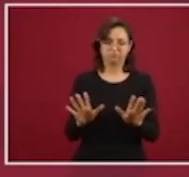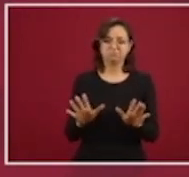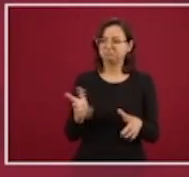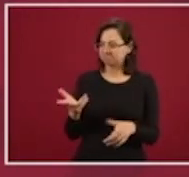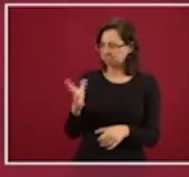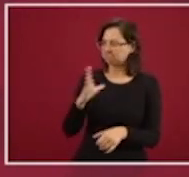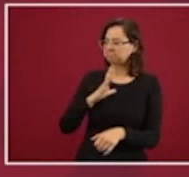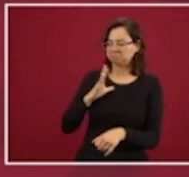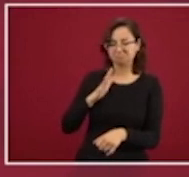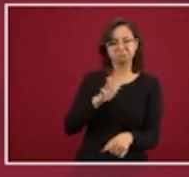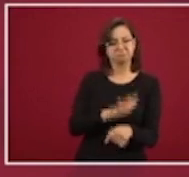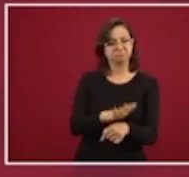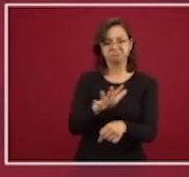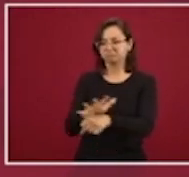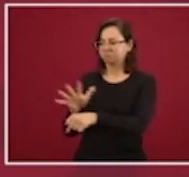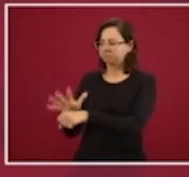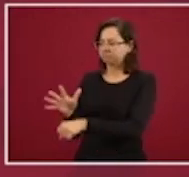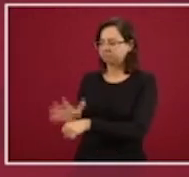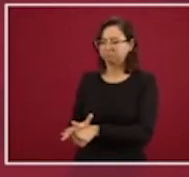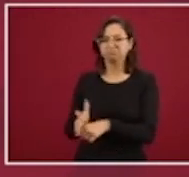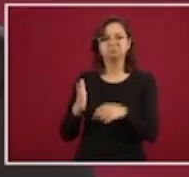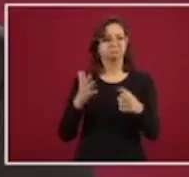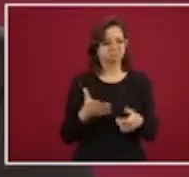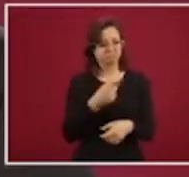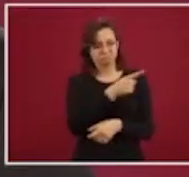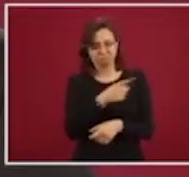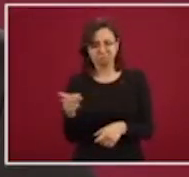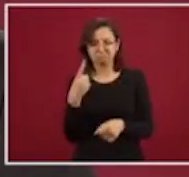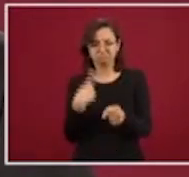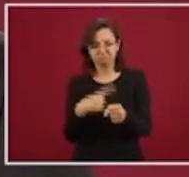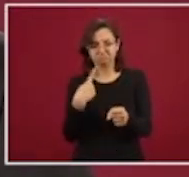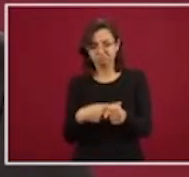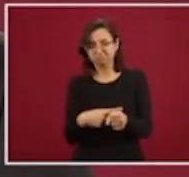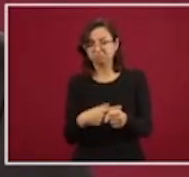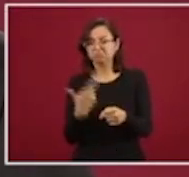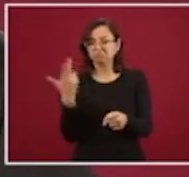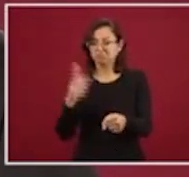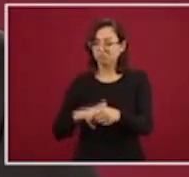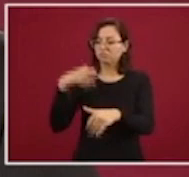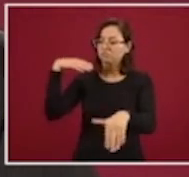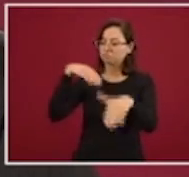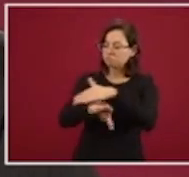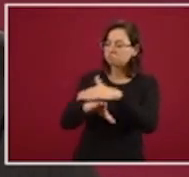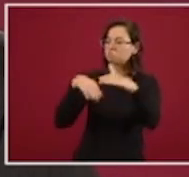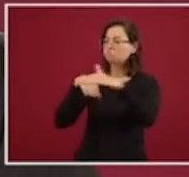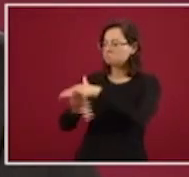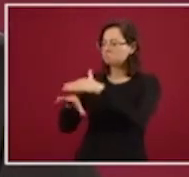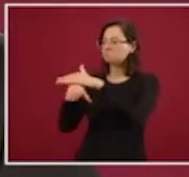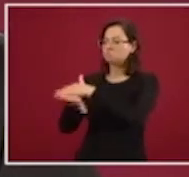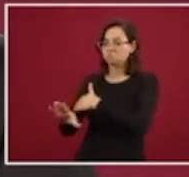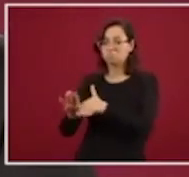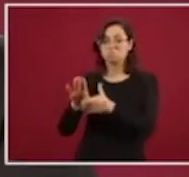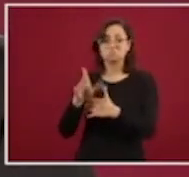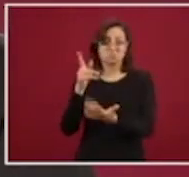forma de atender, de hospitalizar a enfermos, hasta